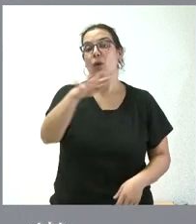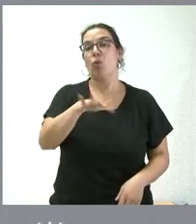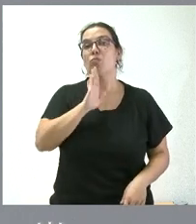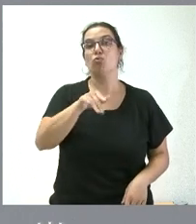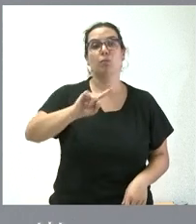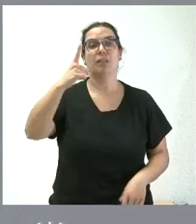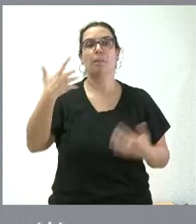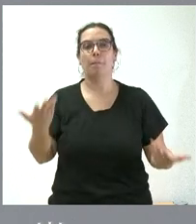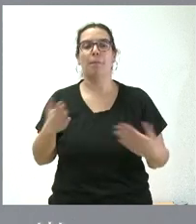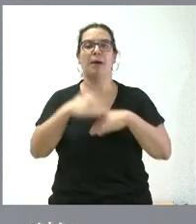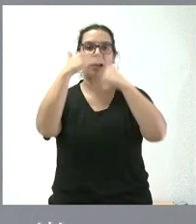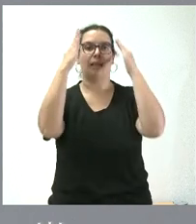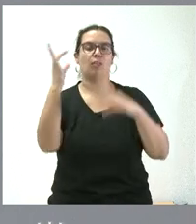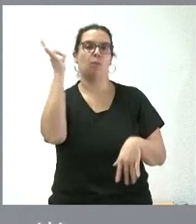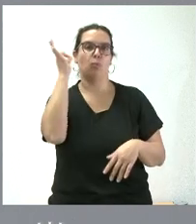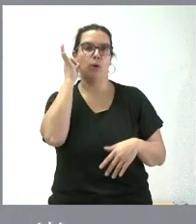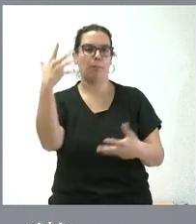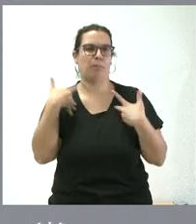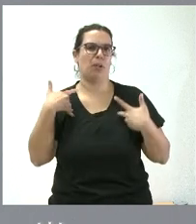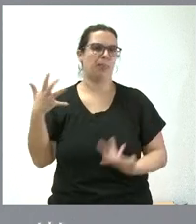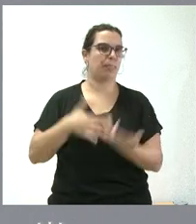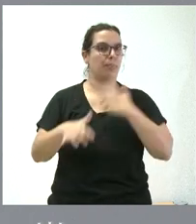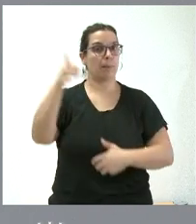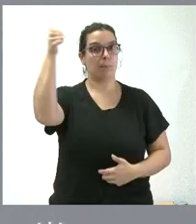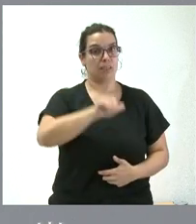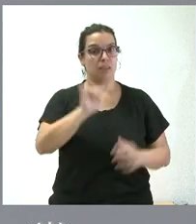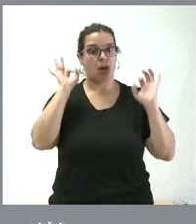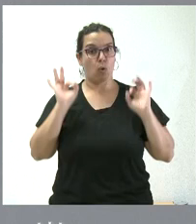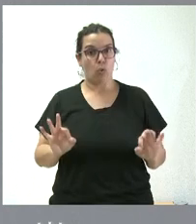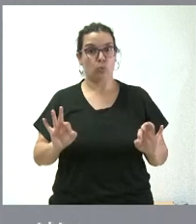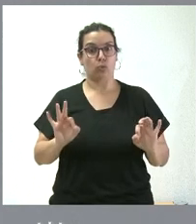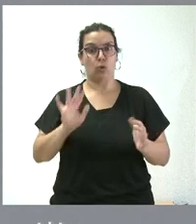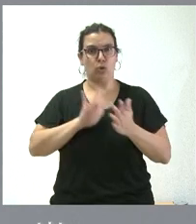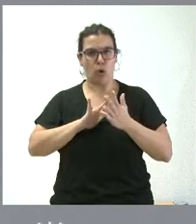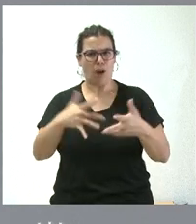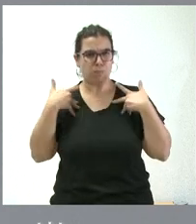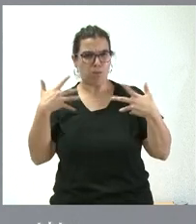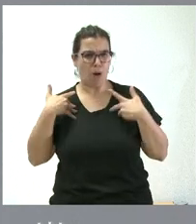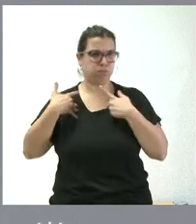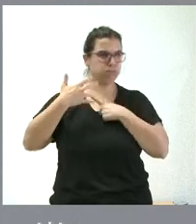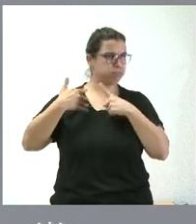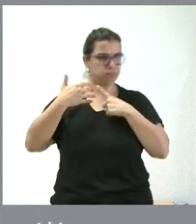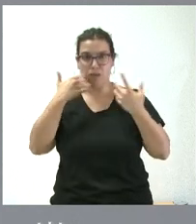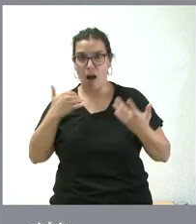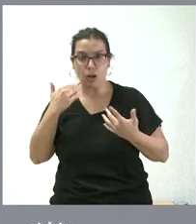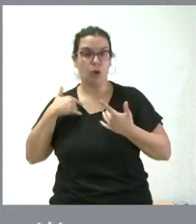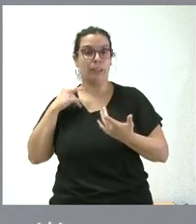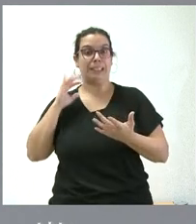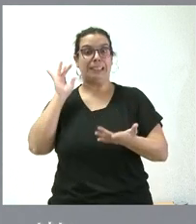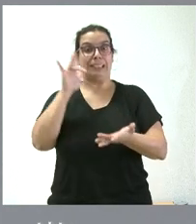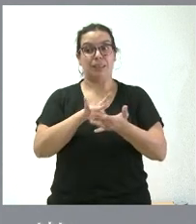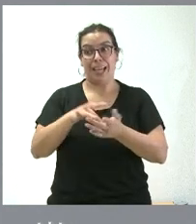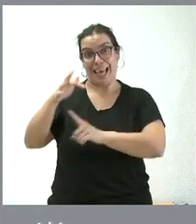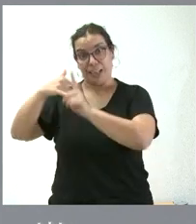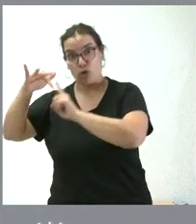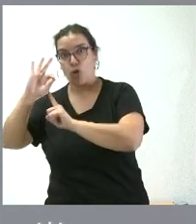tratar a una víctima de violencia machista justo en las horas después de haber sufrido la agresión si en el mismo entorno